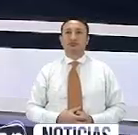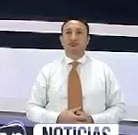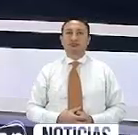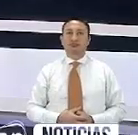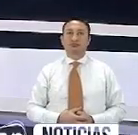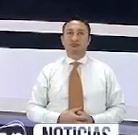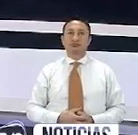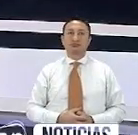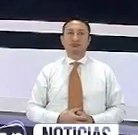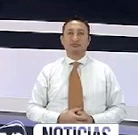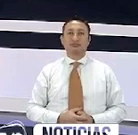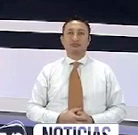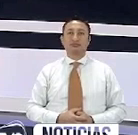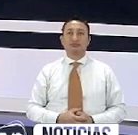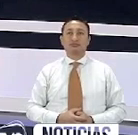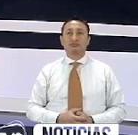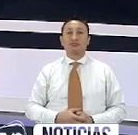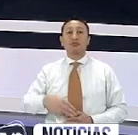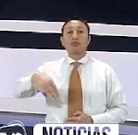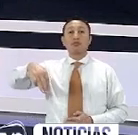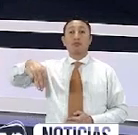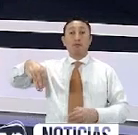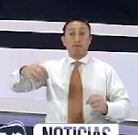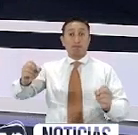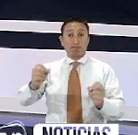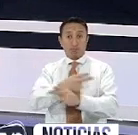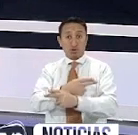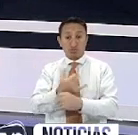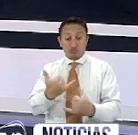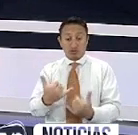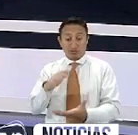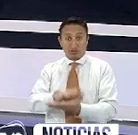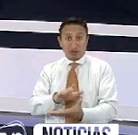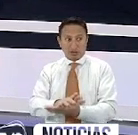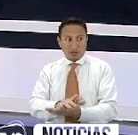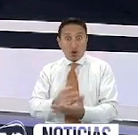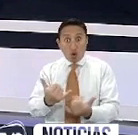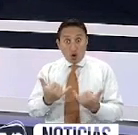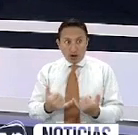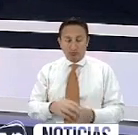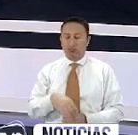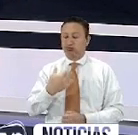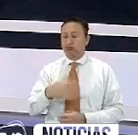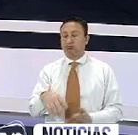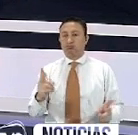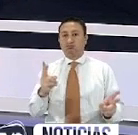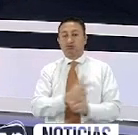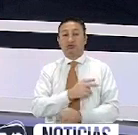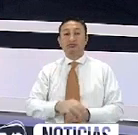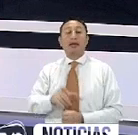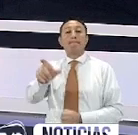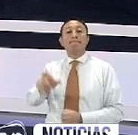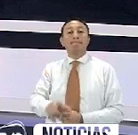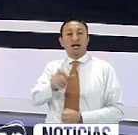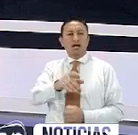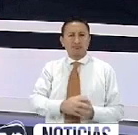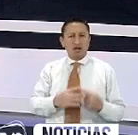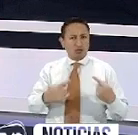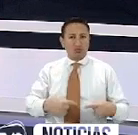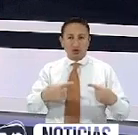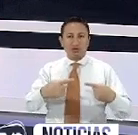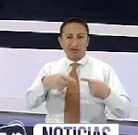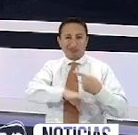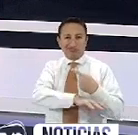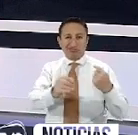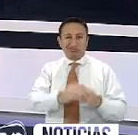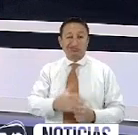La Mariscal pasó de ser un sector tranquilo a un sitio peligroso. Según los moradores, todos los días existen